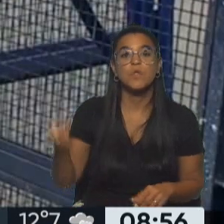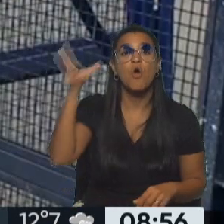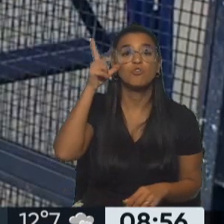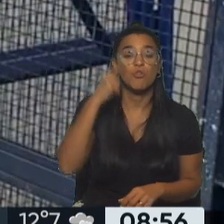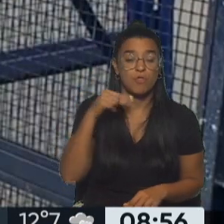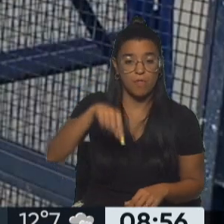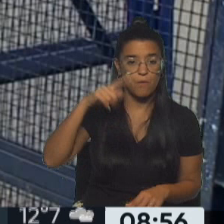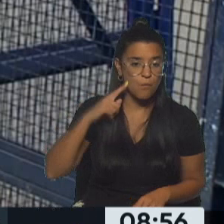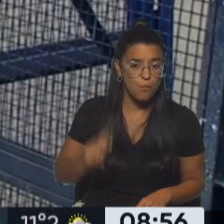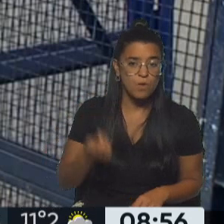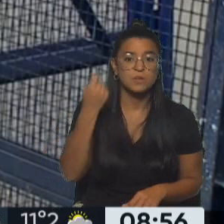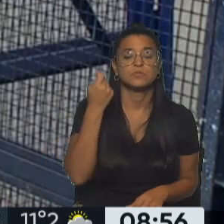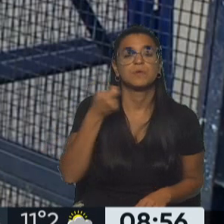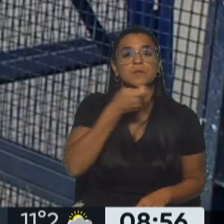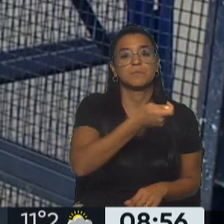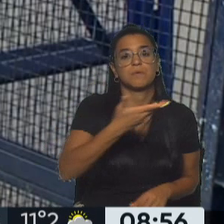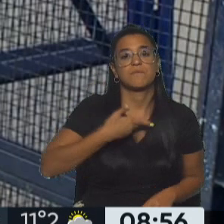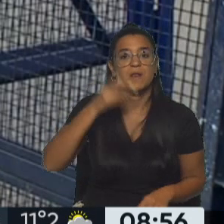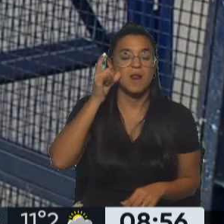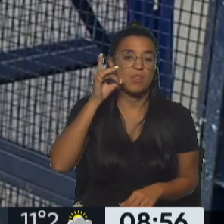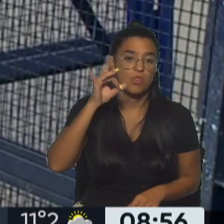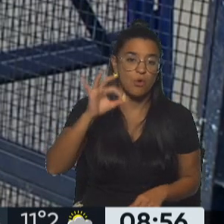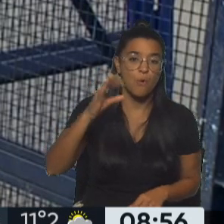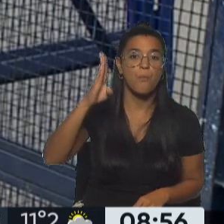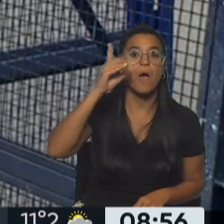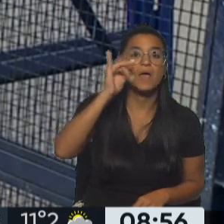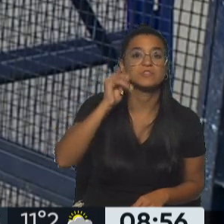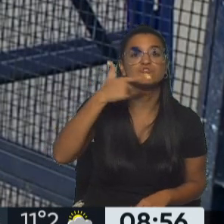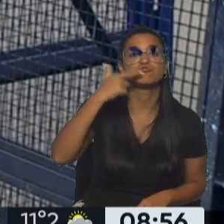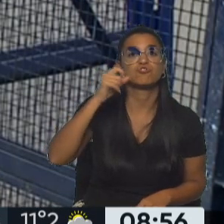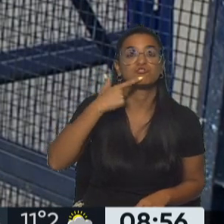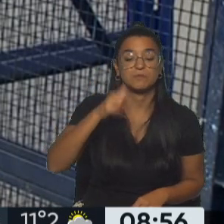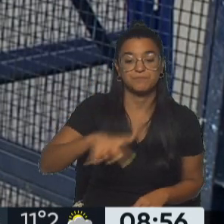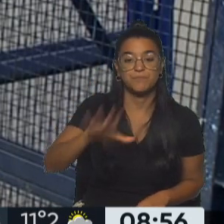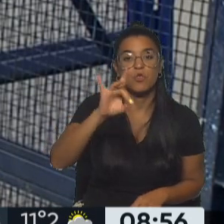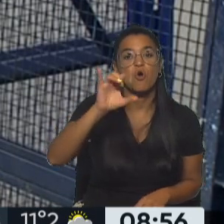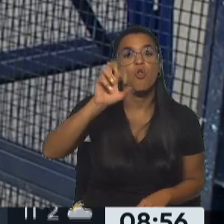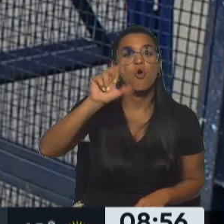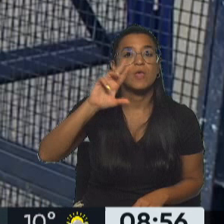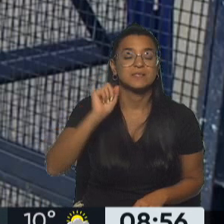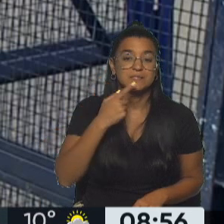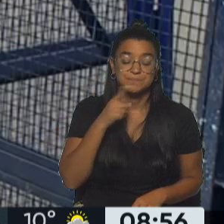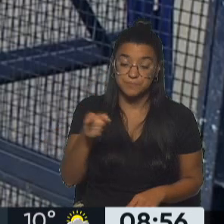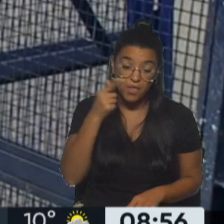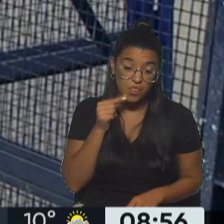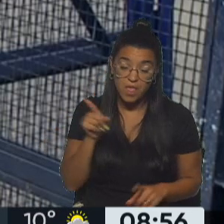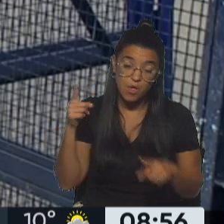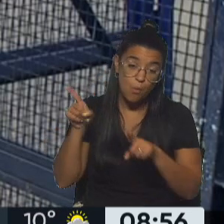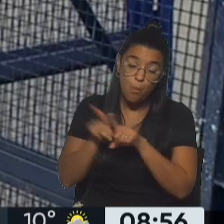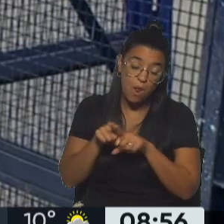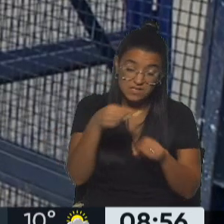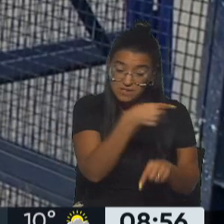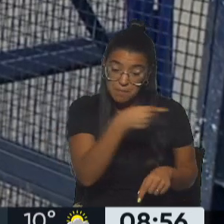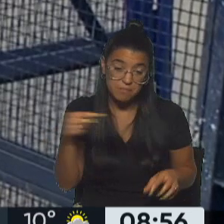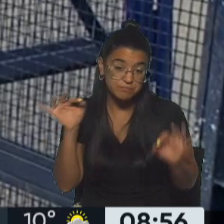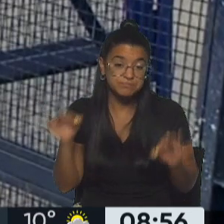en este juicio por el crimen de Fernando Báez Sosa aquí en los tribunales de Dolores. Una jornada que, al igual que toda esta semana, va a